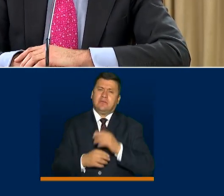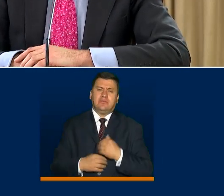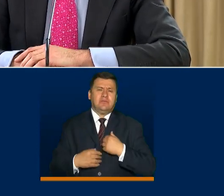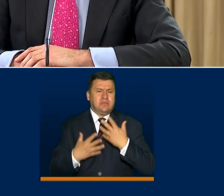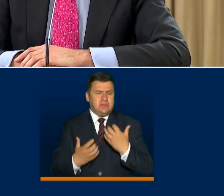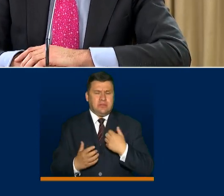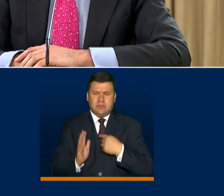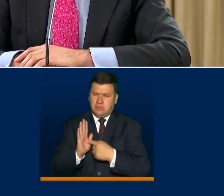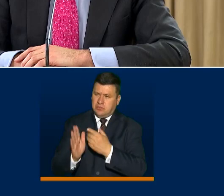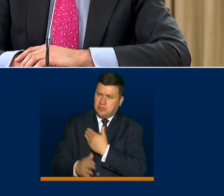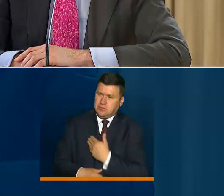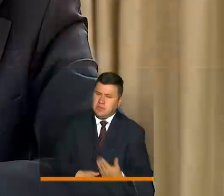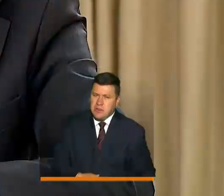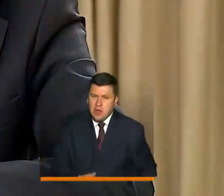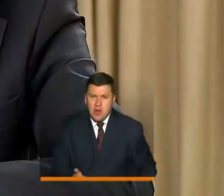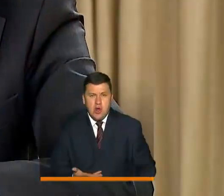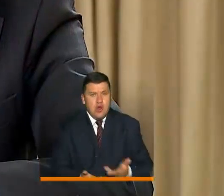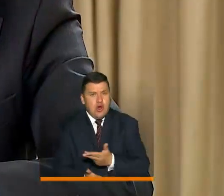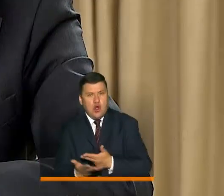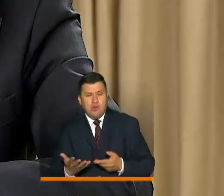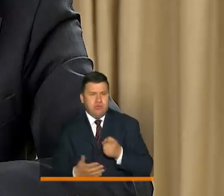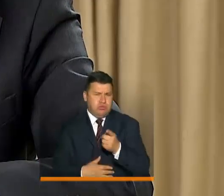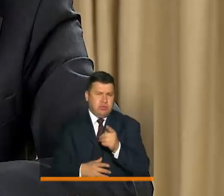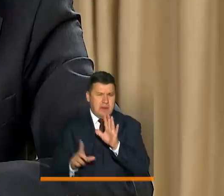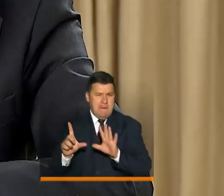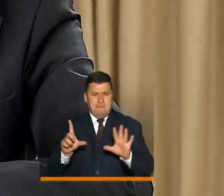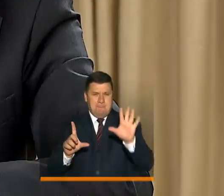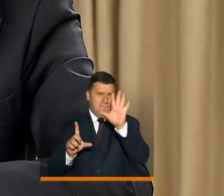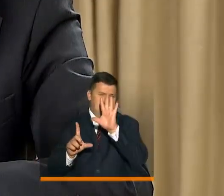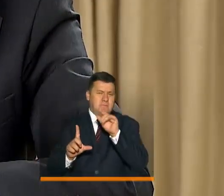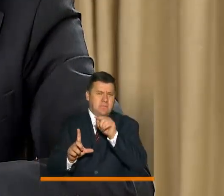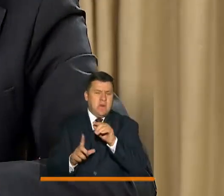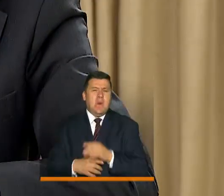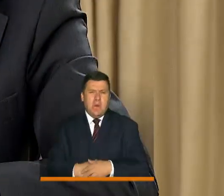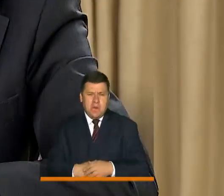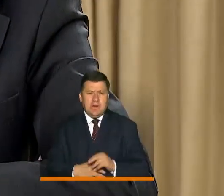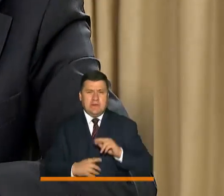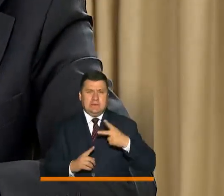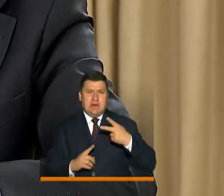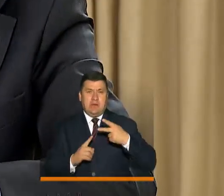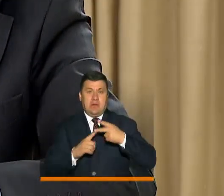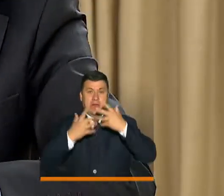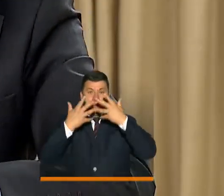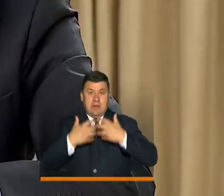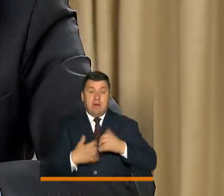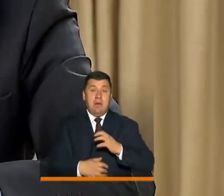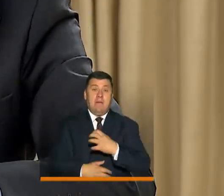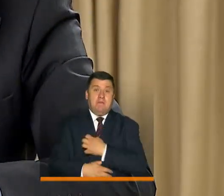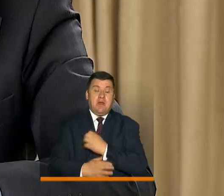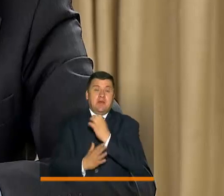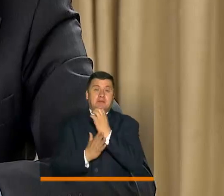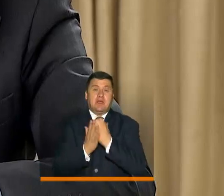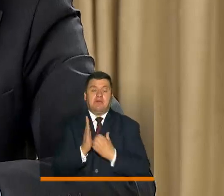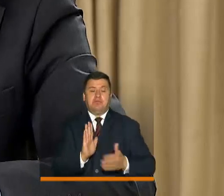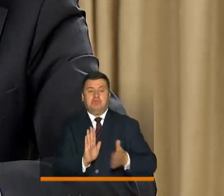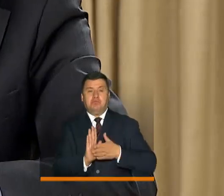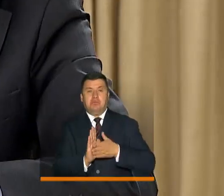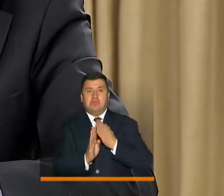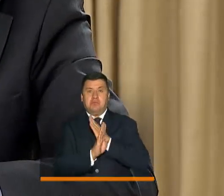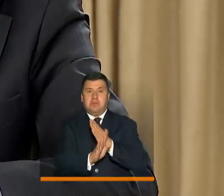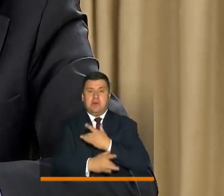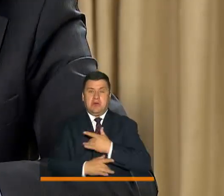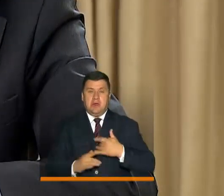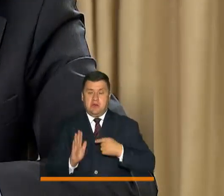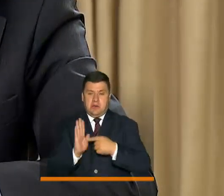yo quisiera, presidente, compartir un video de una segunda empresa que obtuvo la certificación de